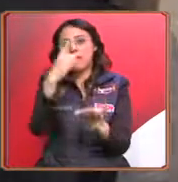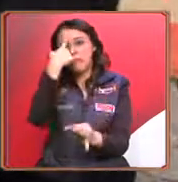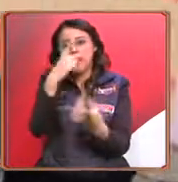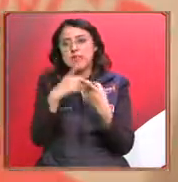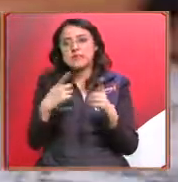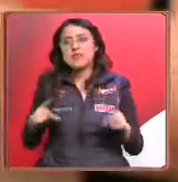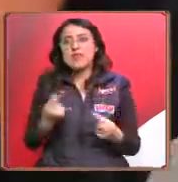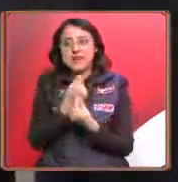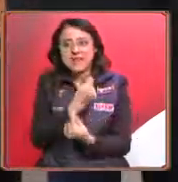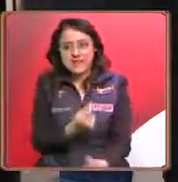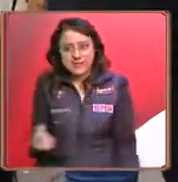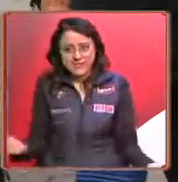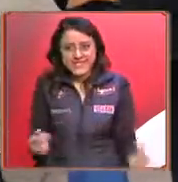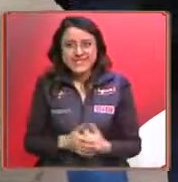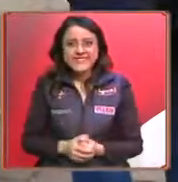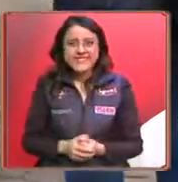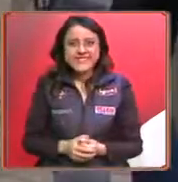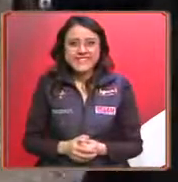del niño.